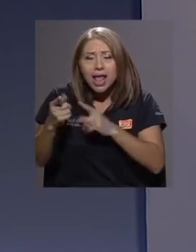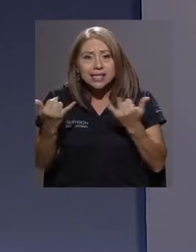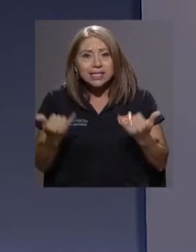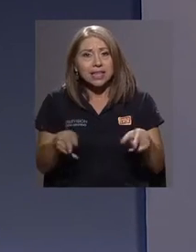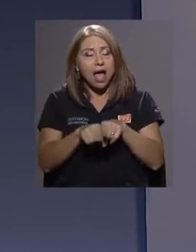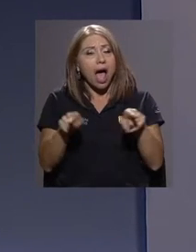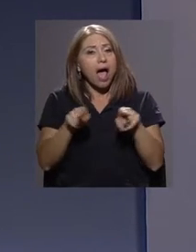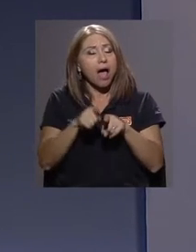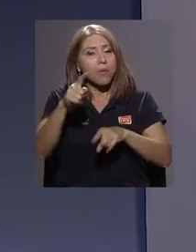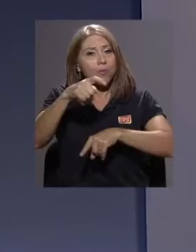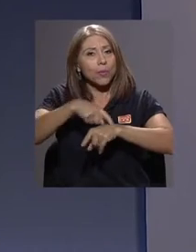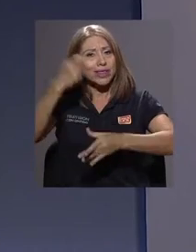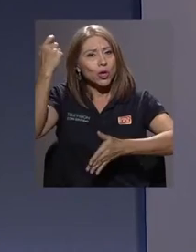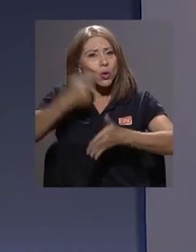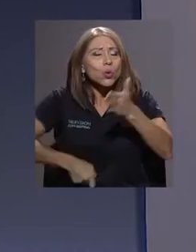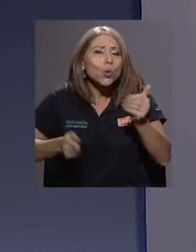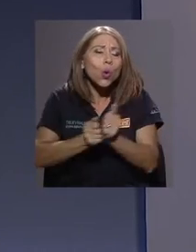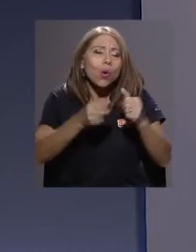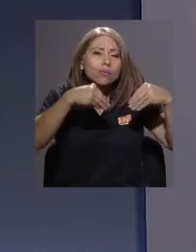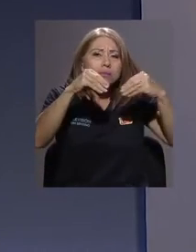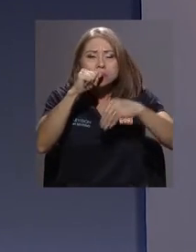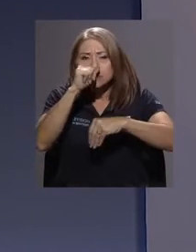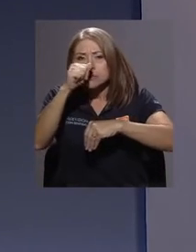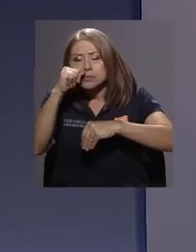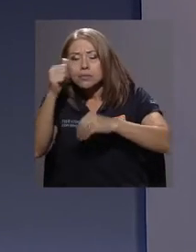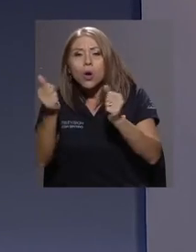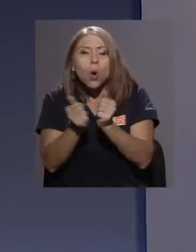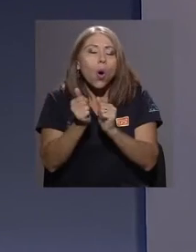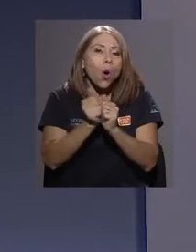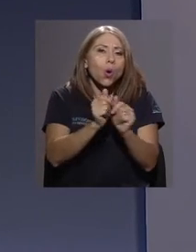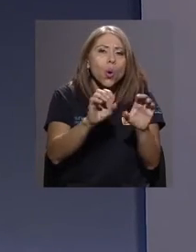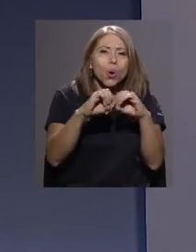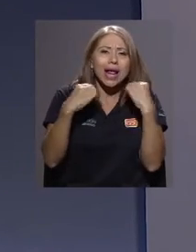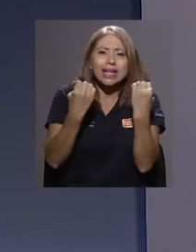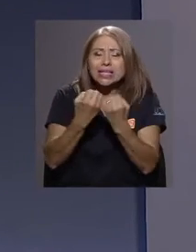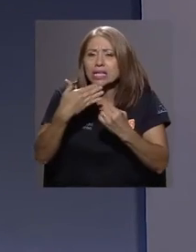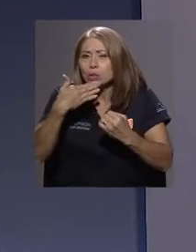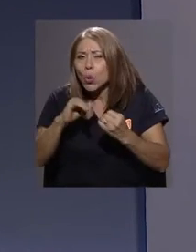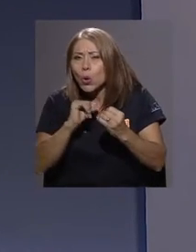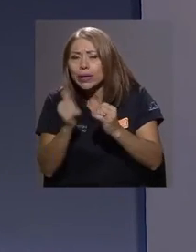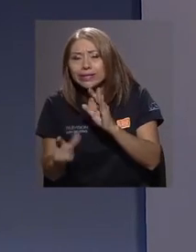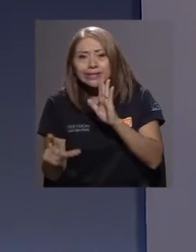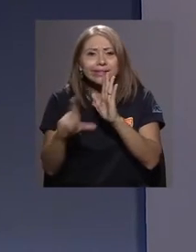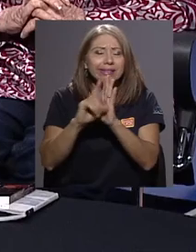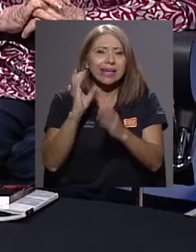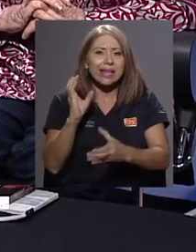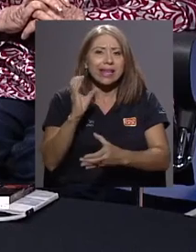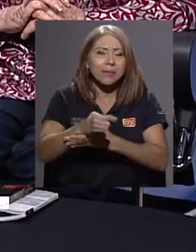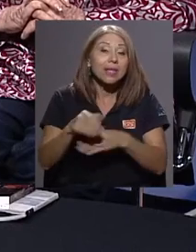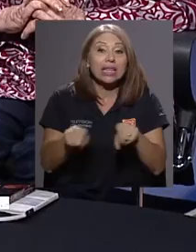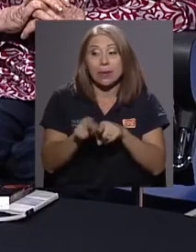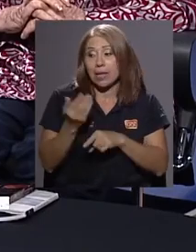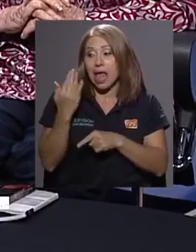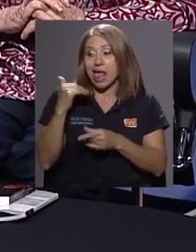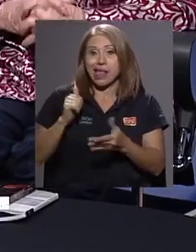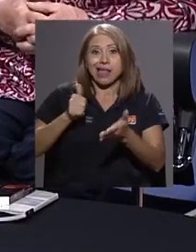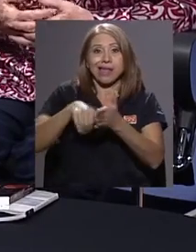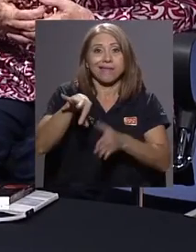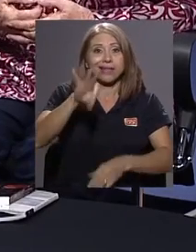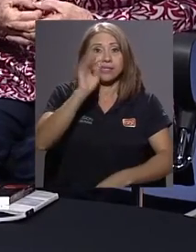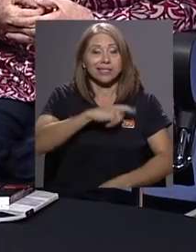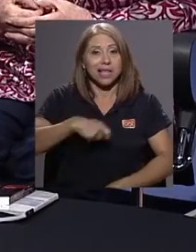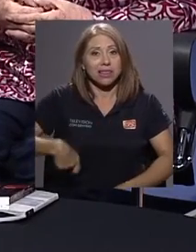muy duro en el marco de lo que es el narcotráfico el crimen organizado y por supuesto la la elección y residente